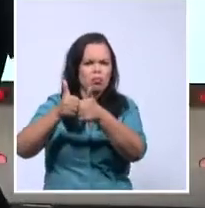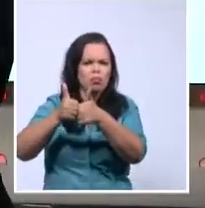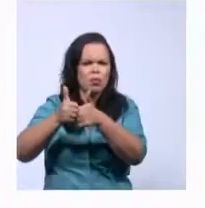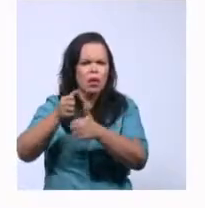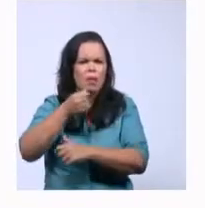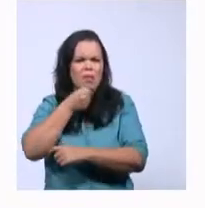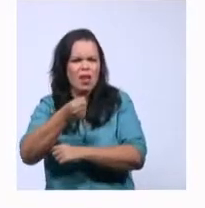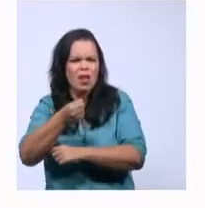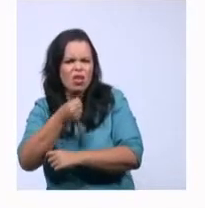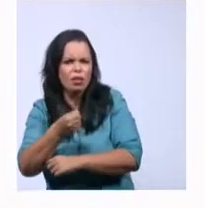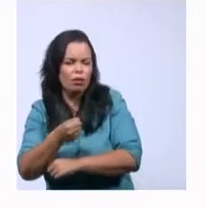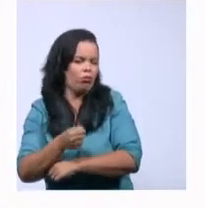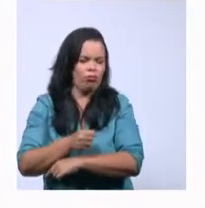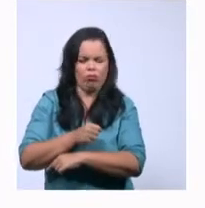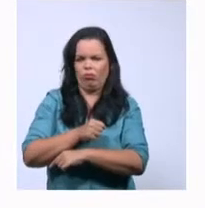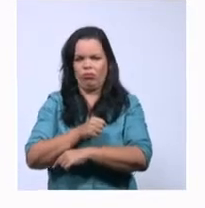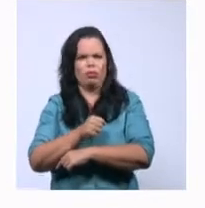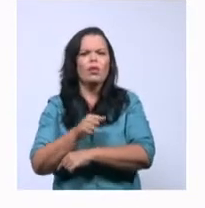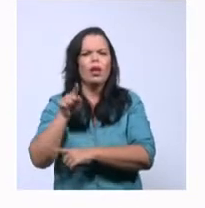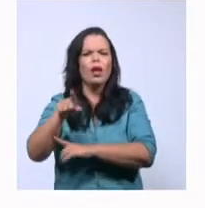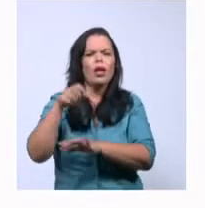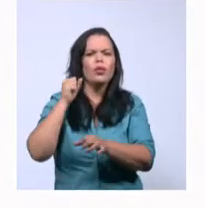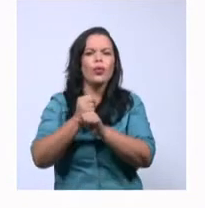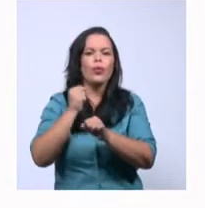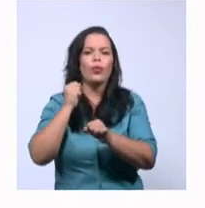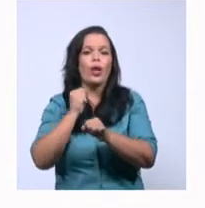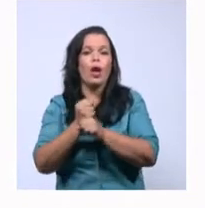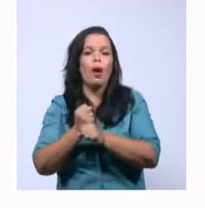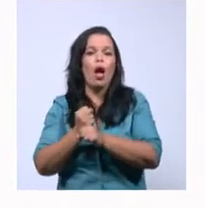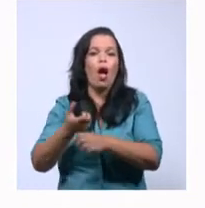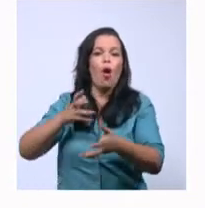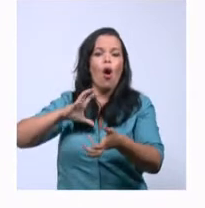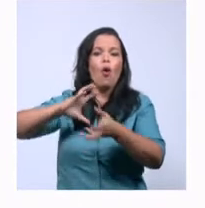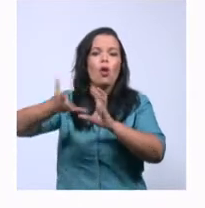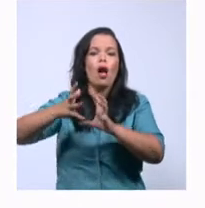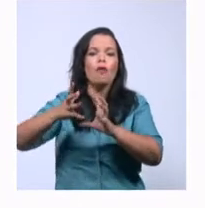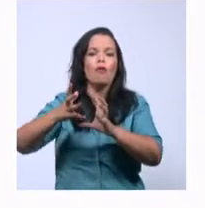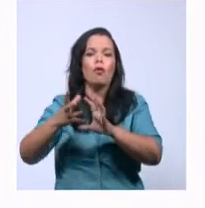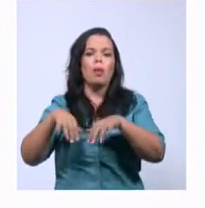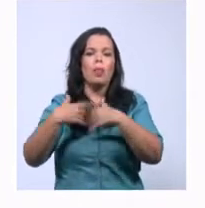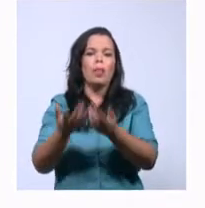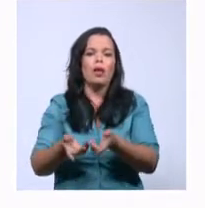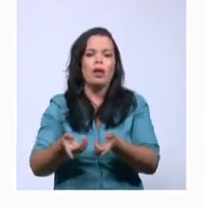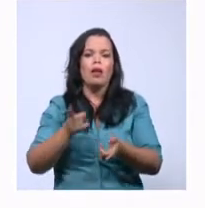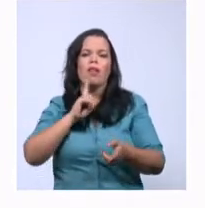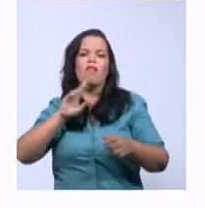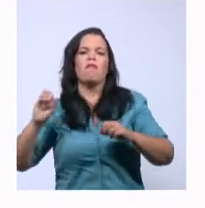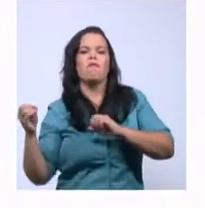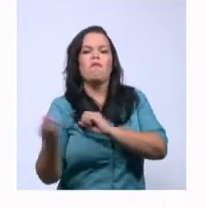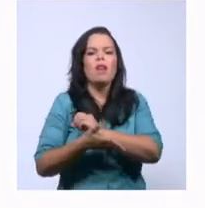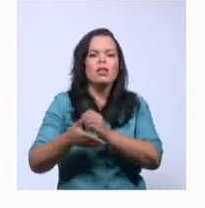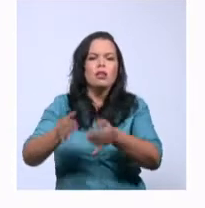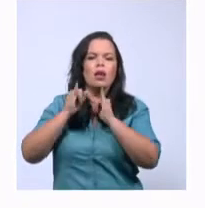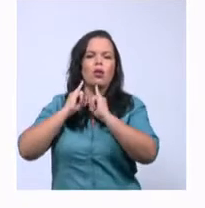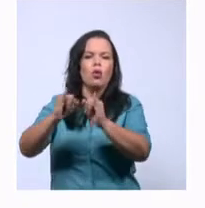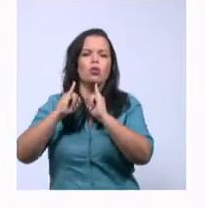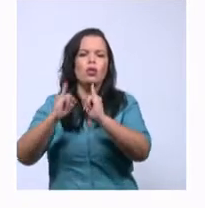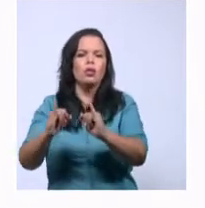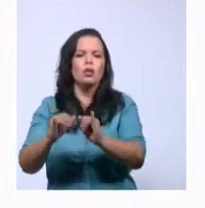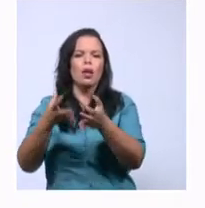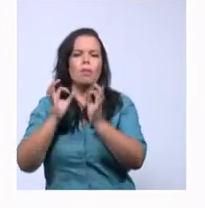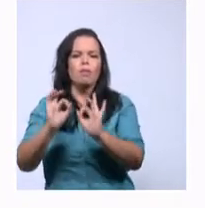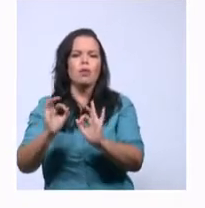al servicio de una maquinaria de información tergiversada o directamente falsa con objetivos políticos